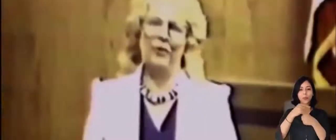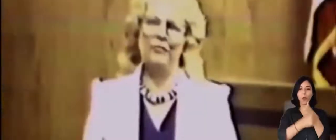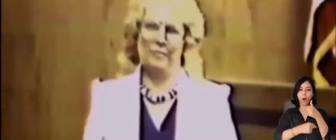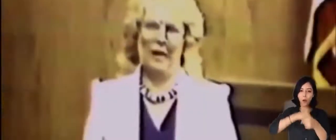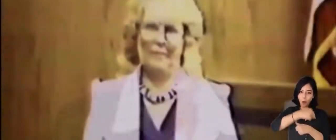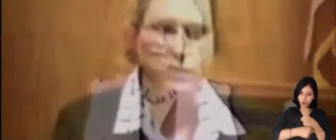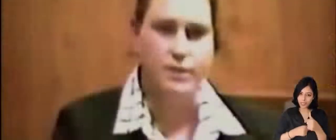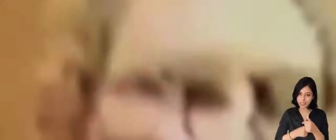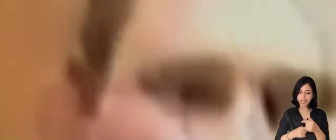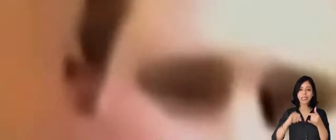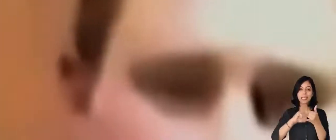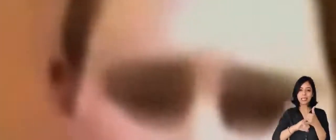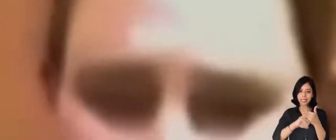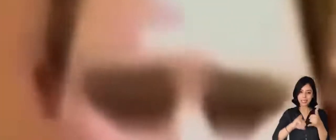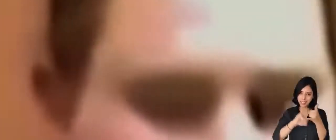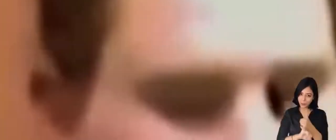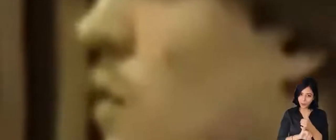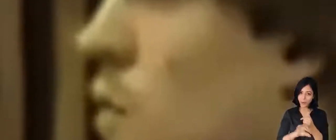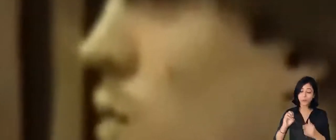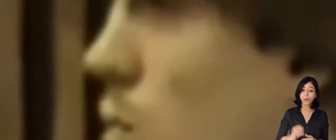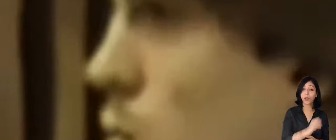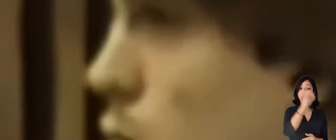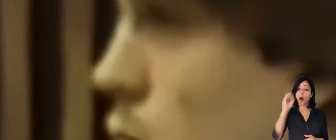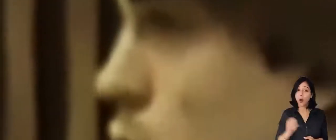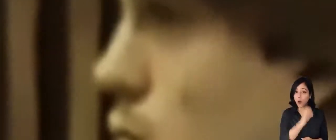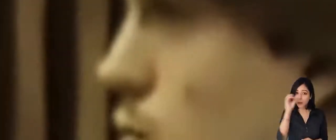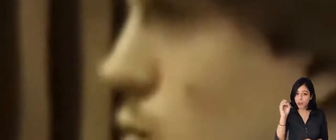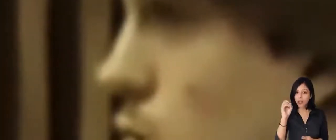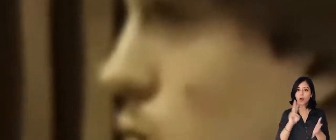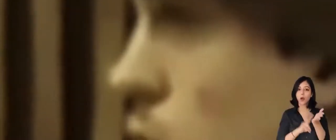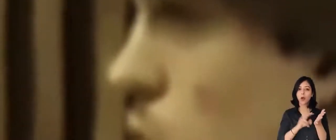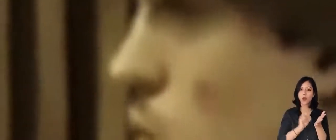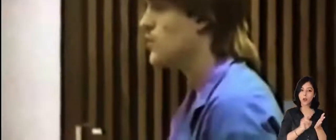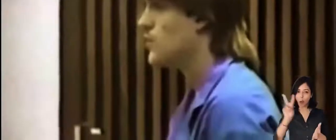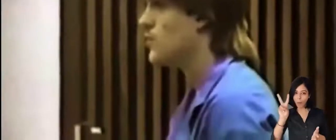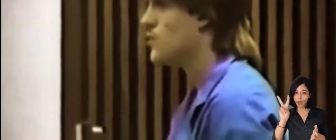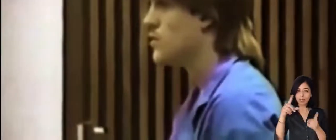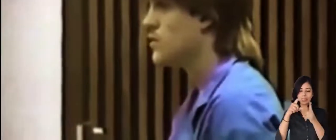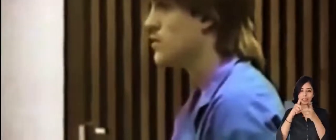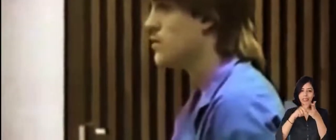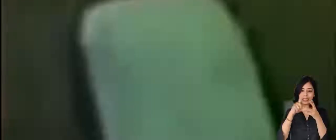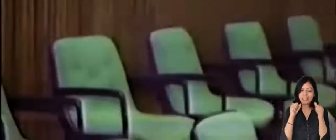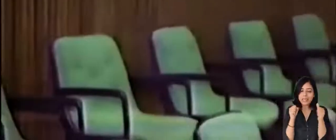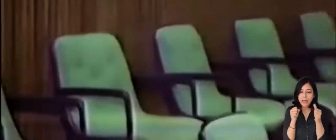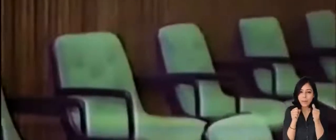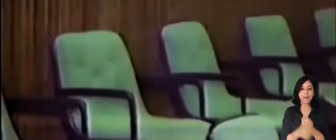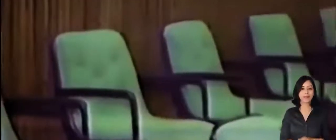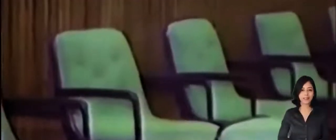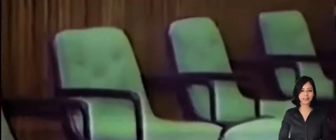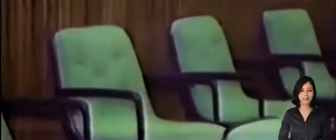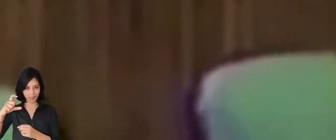Tras 8 días de testimonios conmovedores, el destino de Paxton Brown quedaba en manos del jurado.